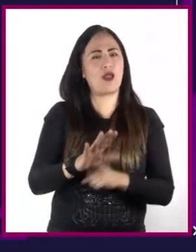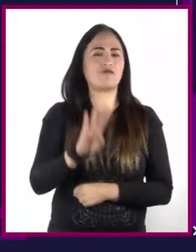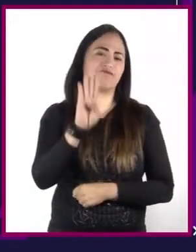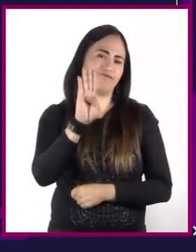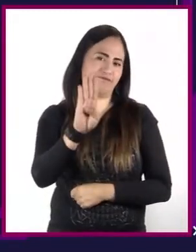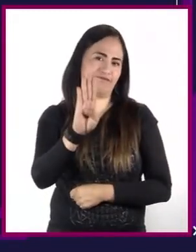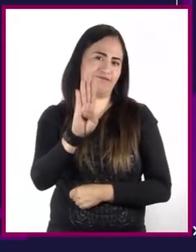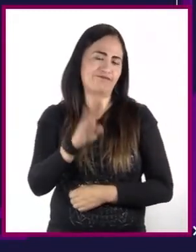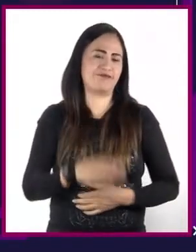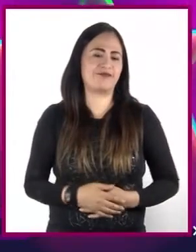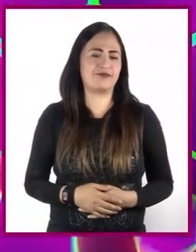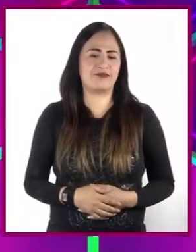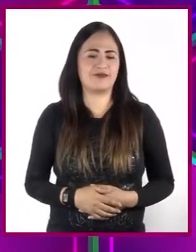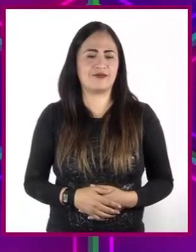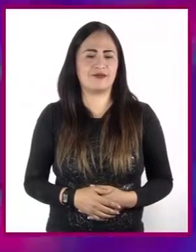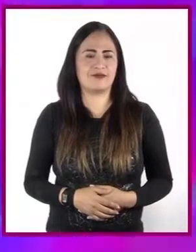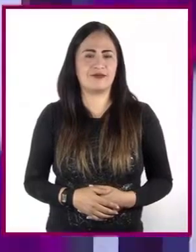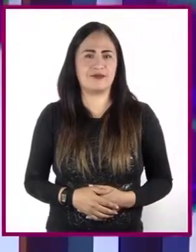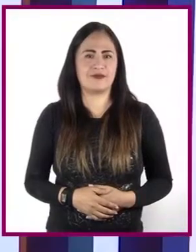B.